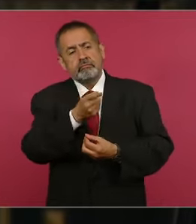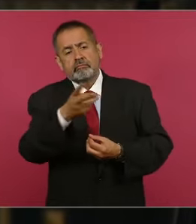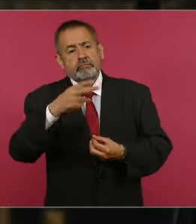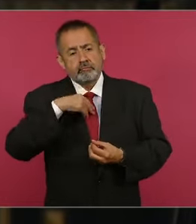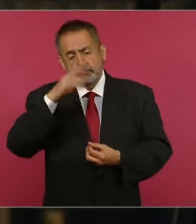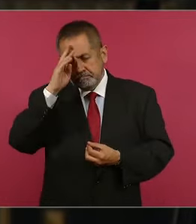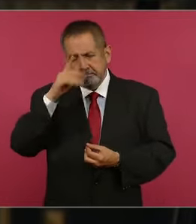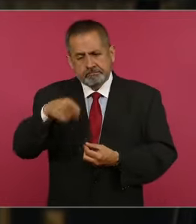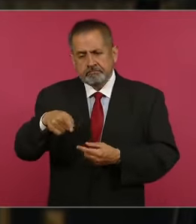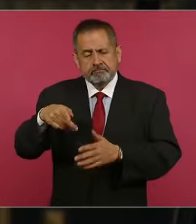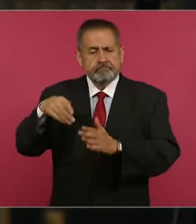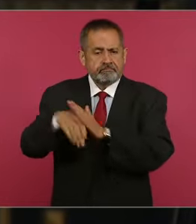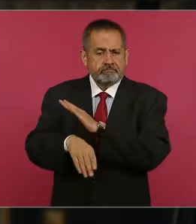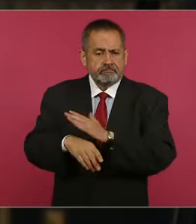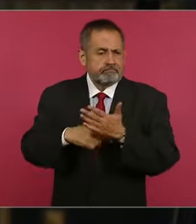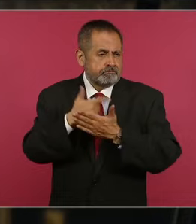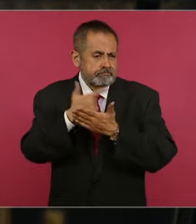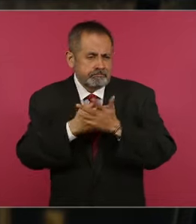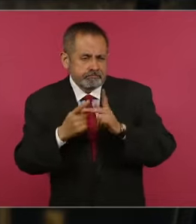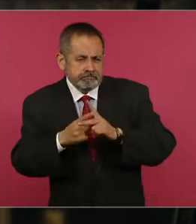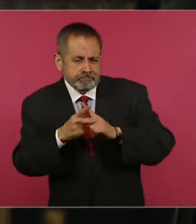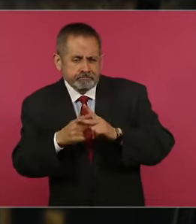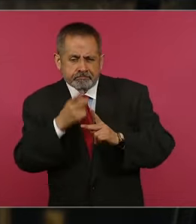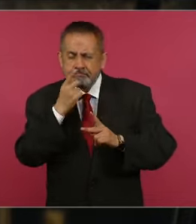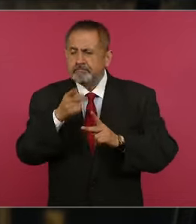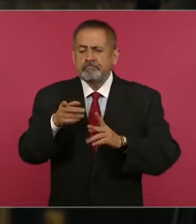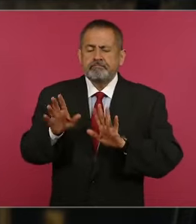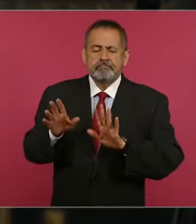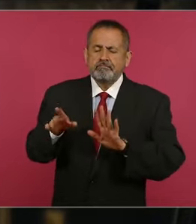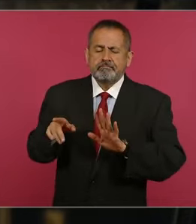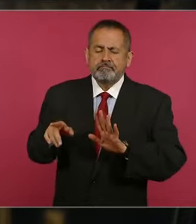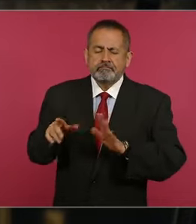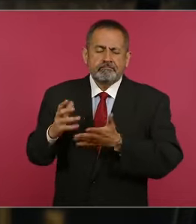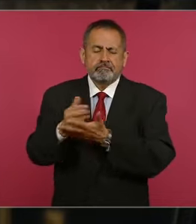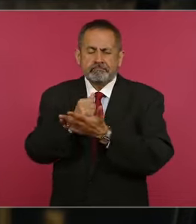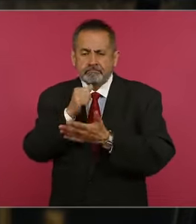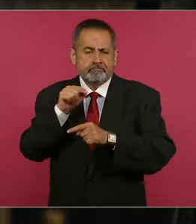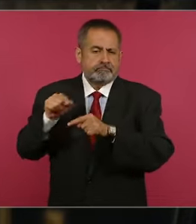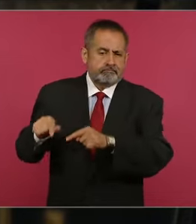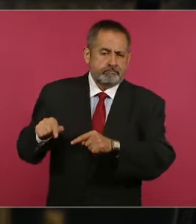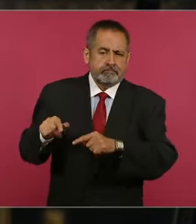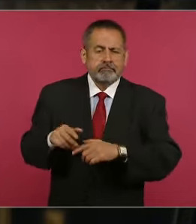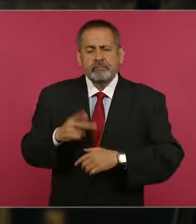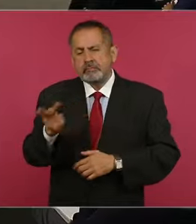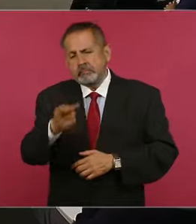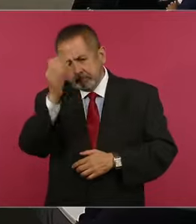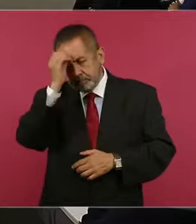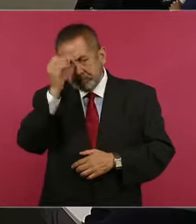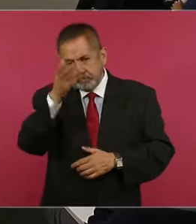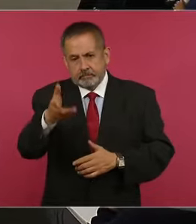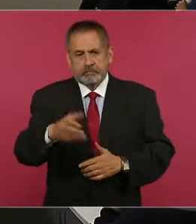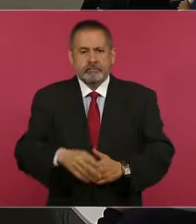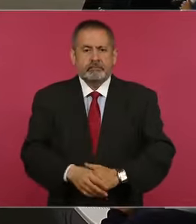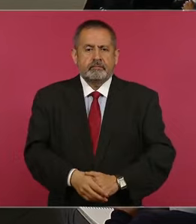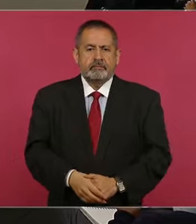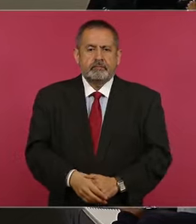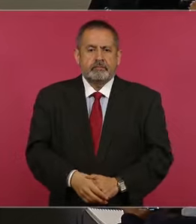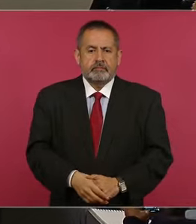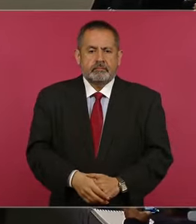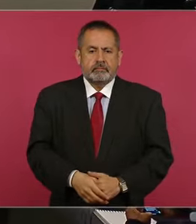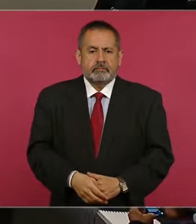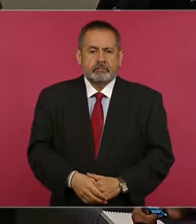aunque las encuestas dicen lo contrario. Pero ¿qué opinión le merece, presidente? Pues no